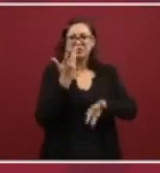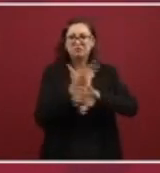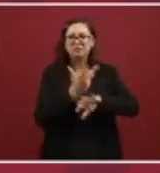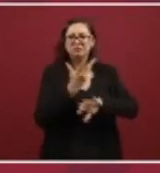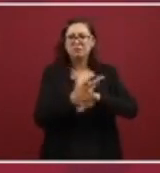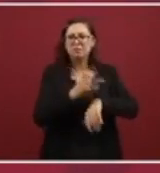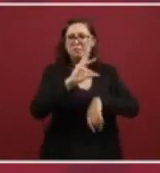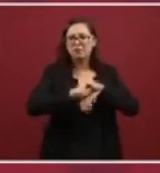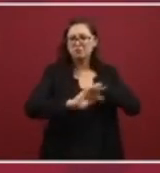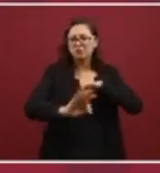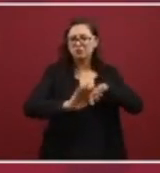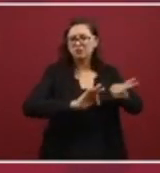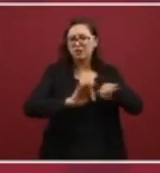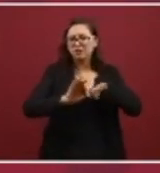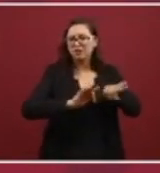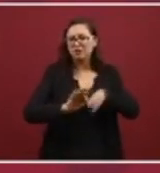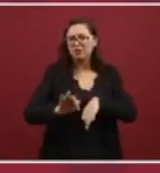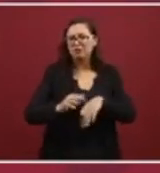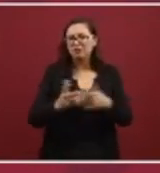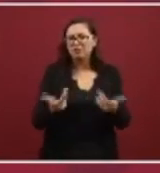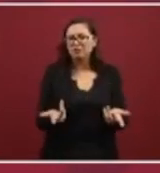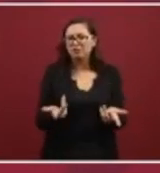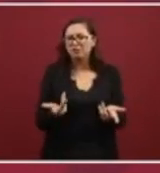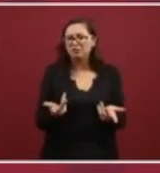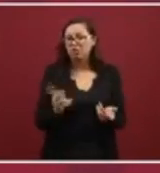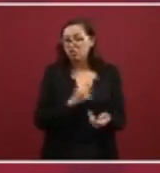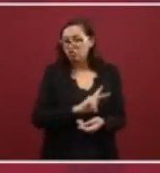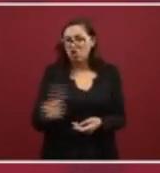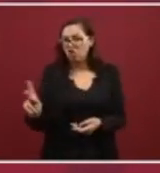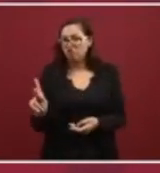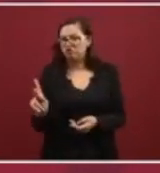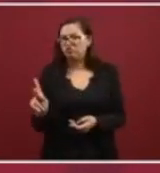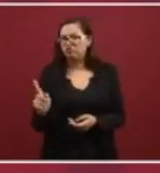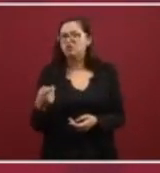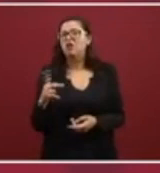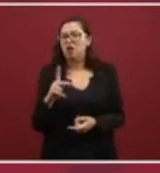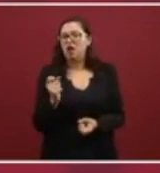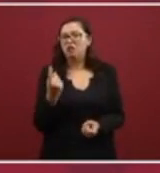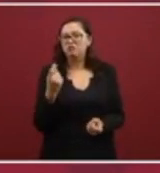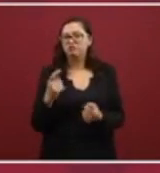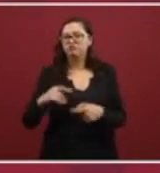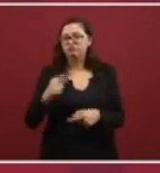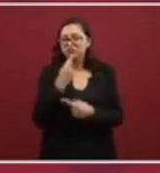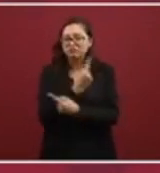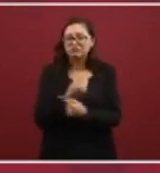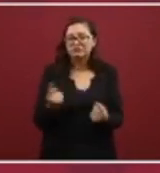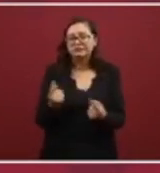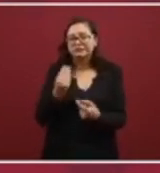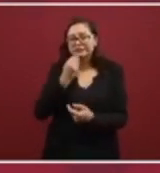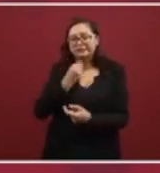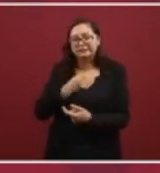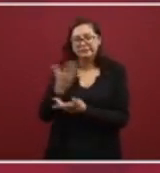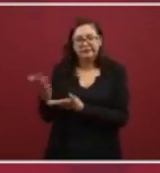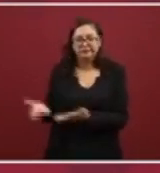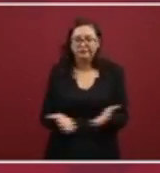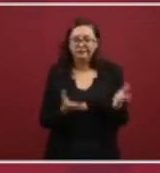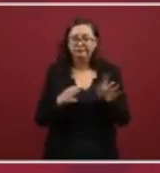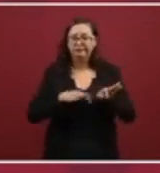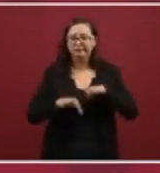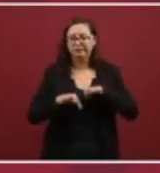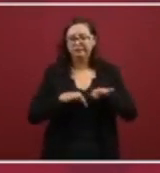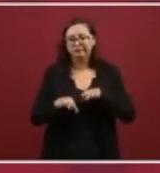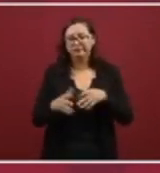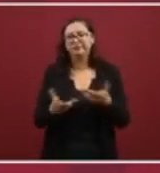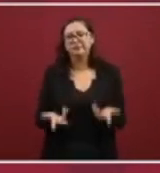de trabajo? Porque para eso es. No digo que todos, pero una parte importante. Entonces, estamos muy preocupados por eso. El día martes tenemos